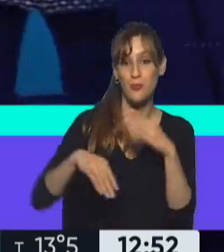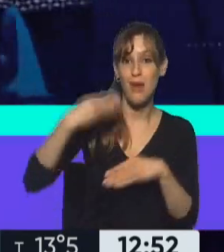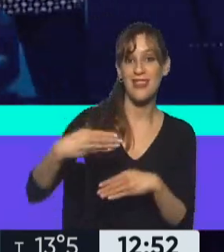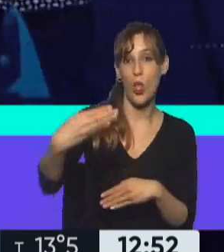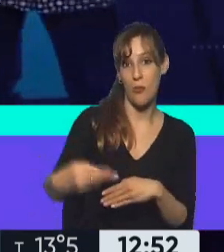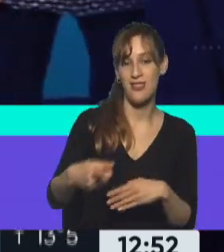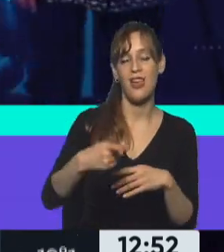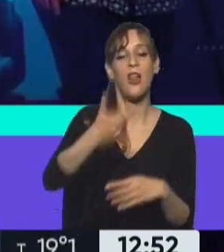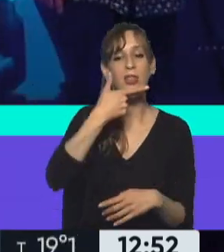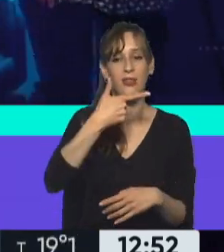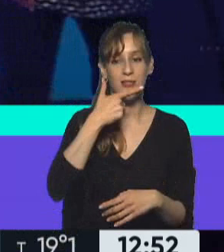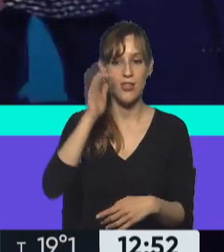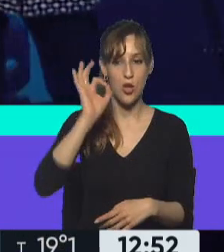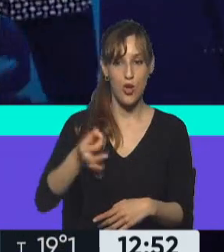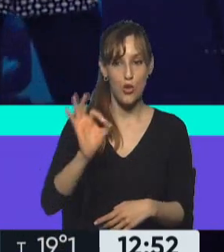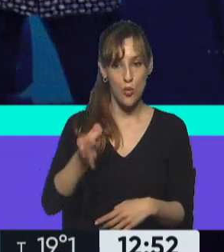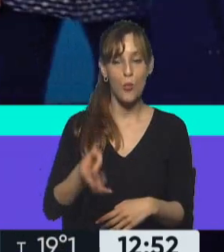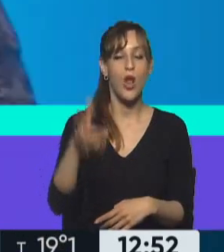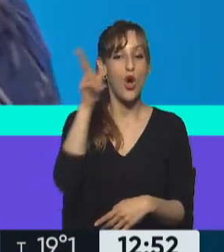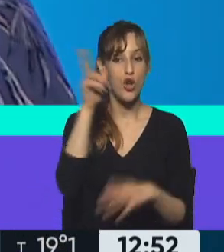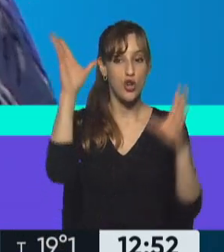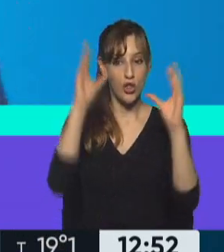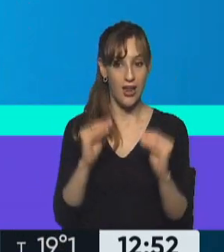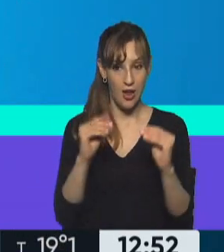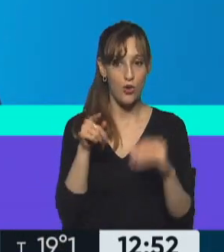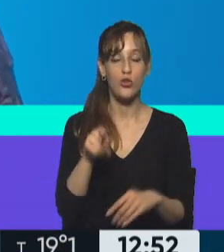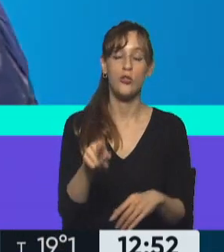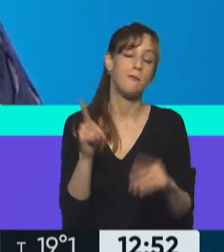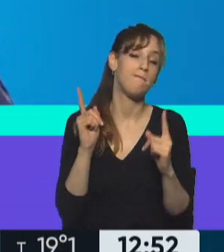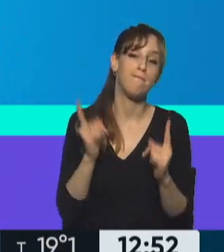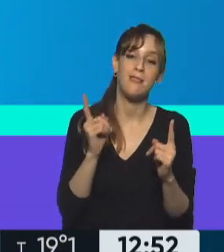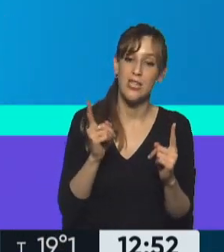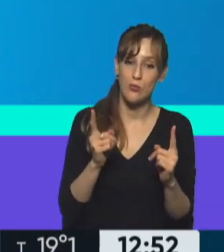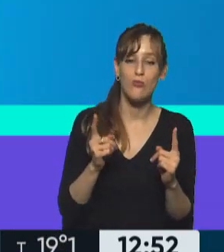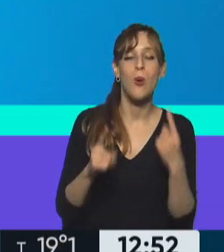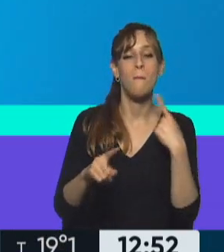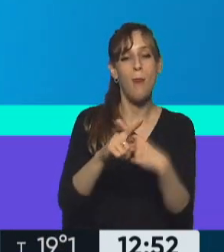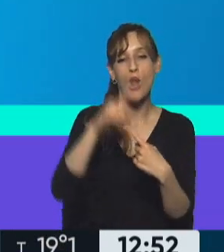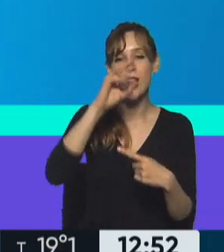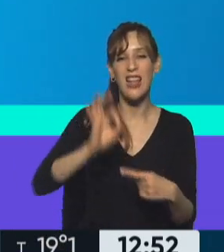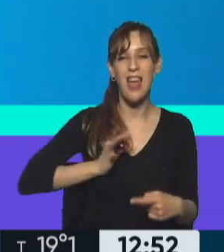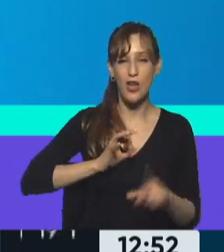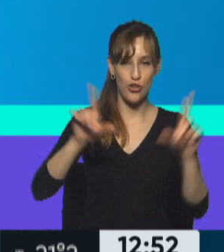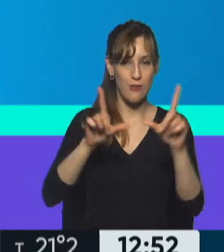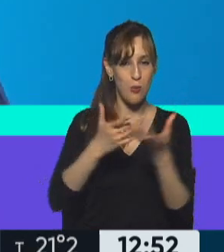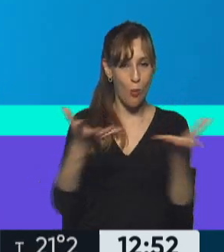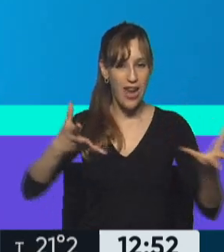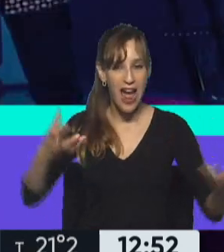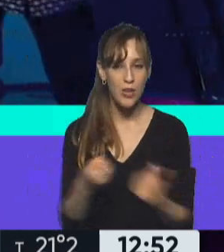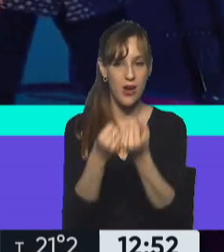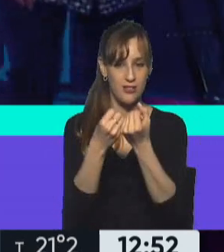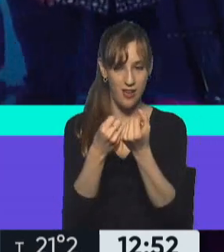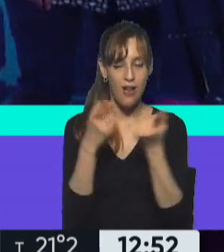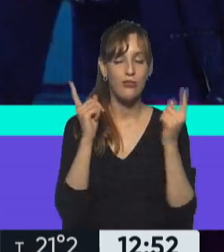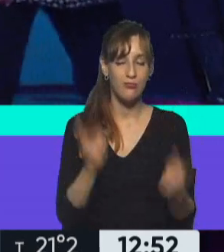próximo 17 de octubre también a las 20 horas se celebrará el cumpleaños 70 de nuestro canal con un concierto especial que